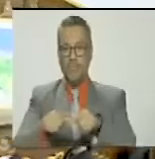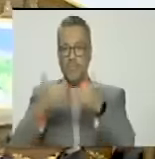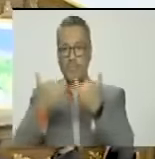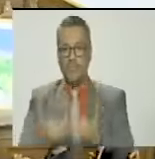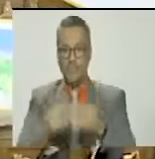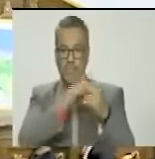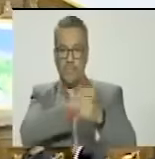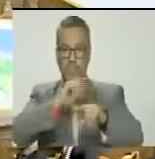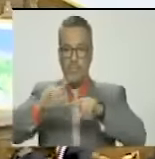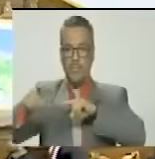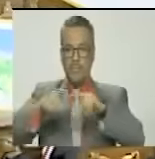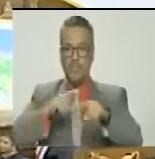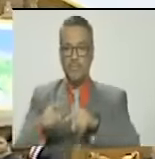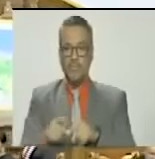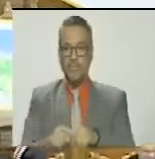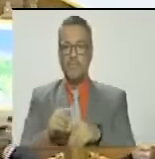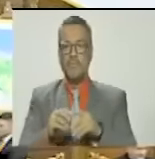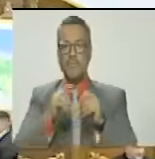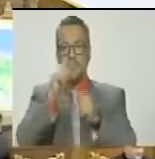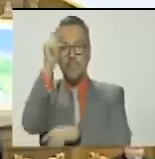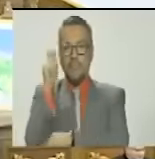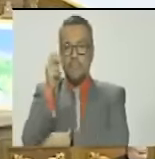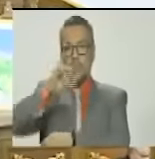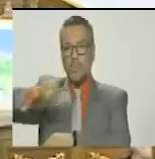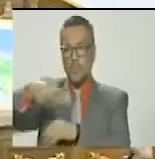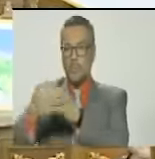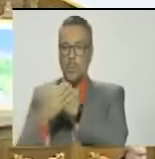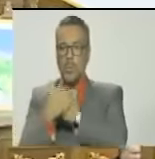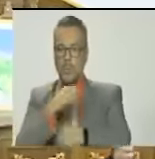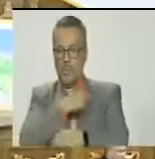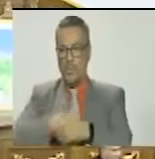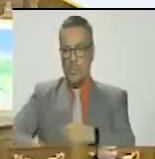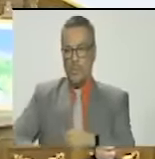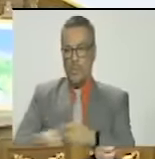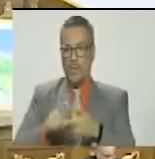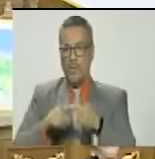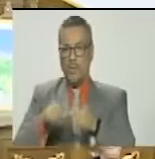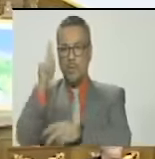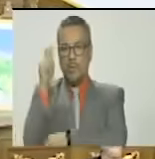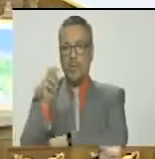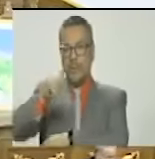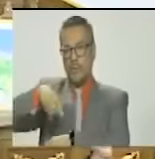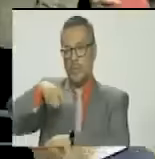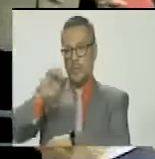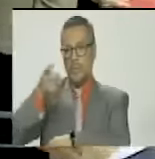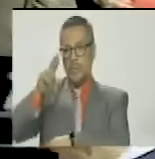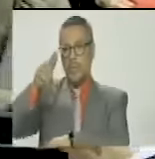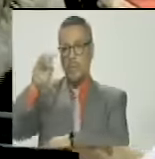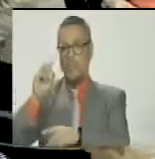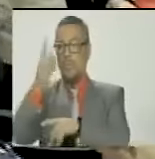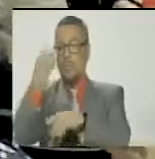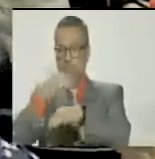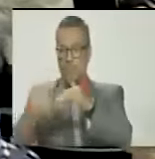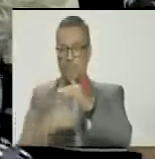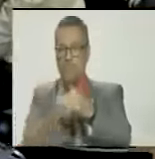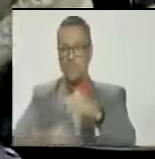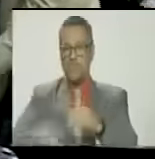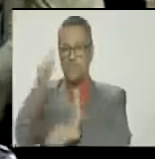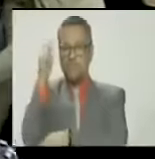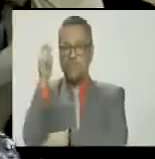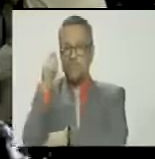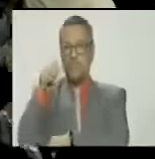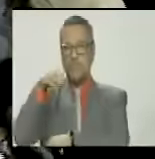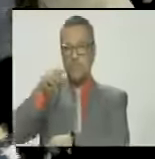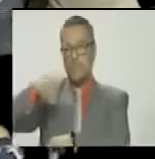actual Junta Directiva, siendo el diputado Jorge Rodríguez el presidente, el diputado Pedro Infante primer vicepresidente, la